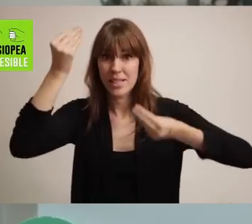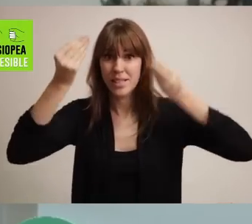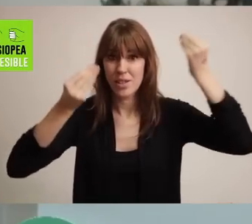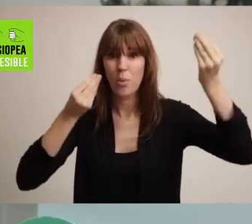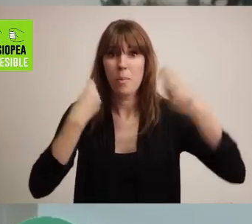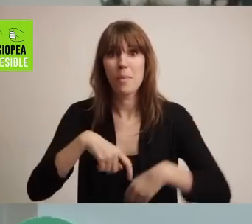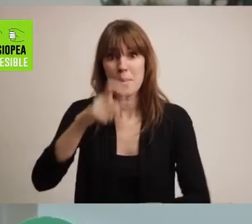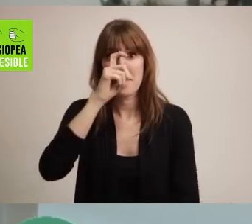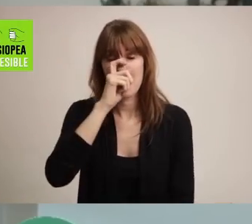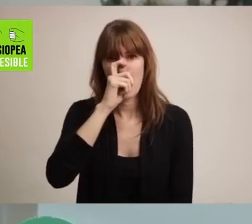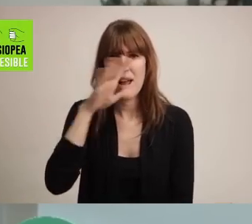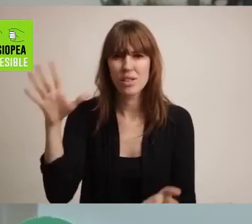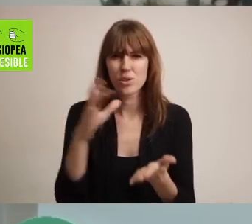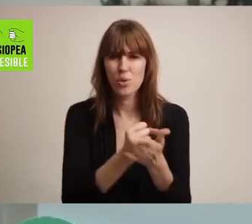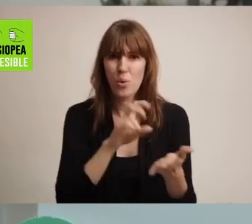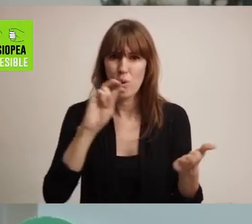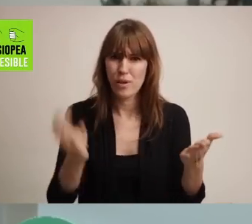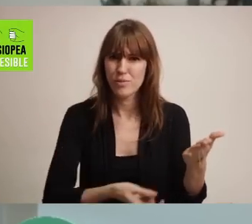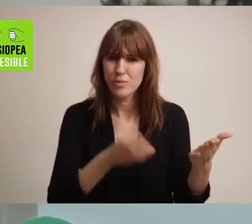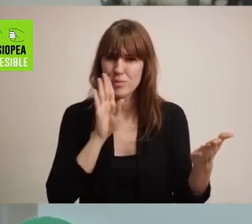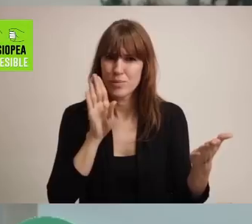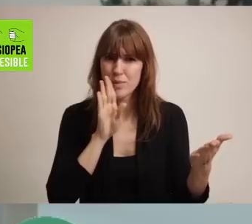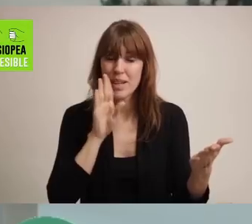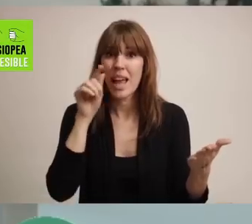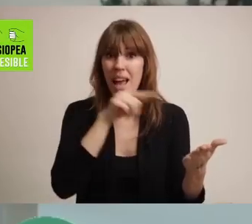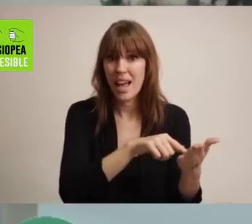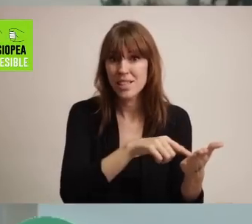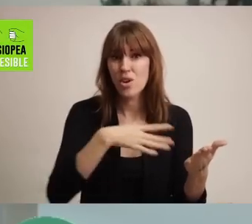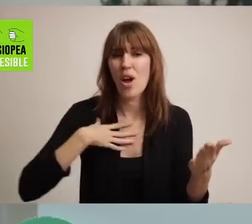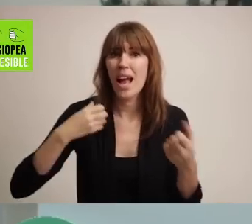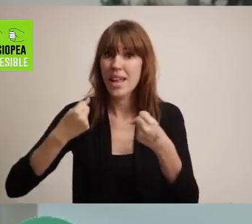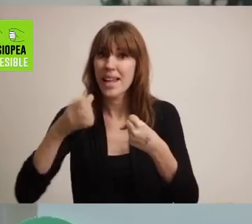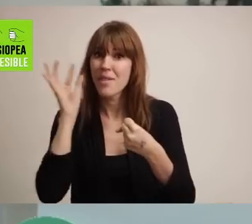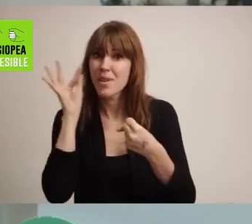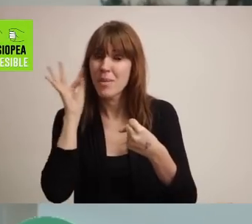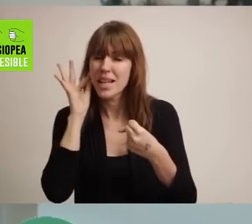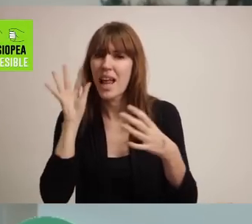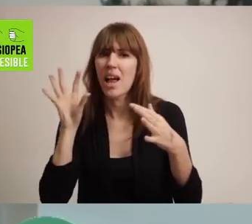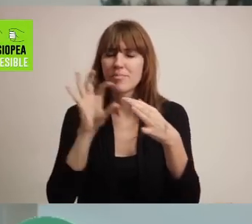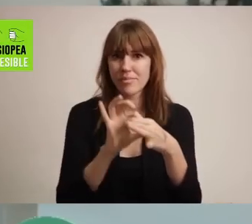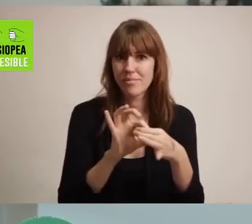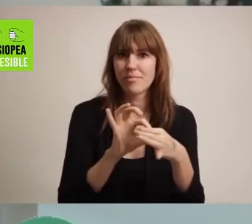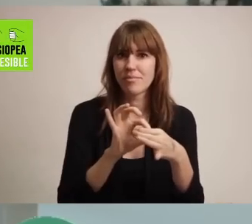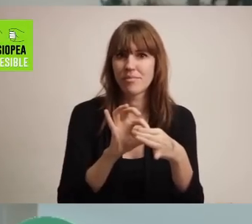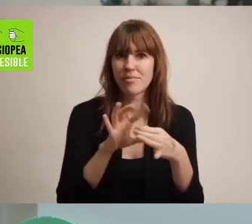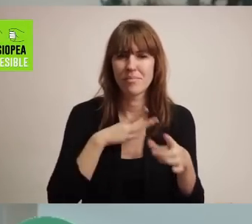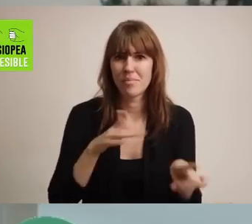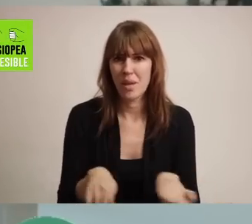de memoria, todo eso está ligado a nuestra energía femenina. Me da igual que sea hombre o